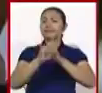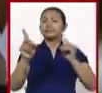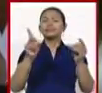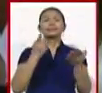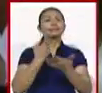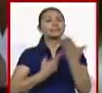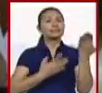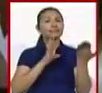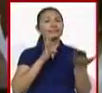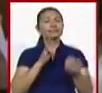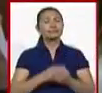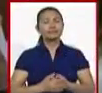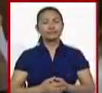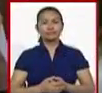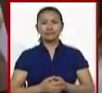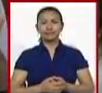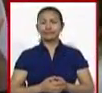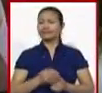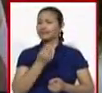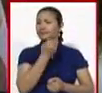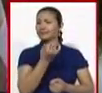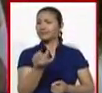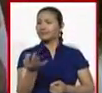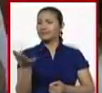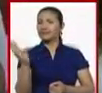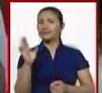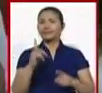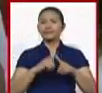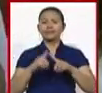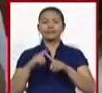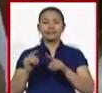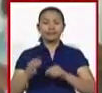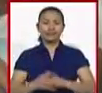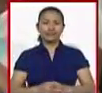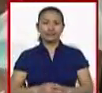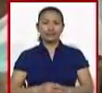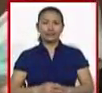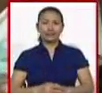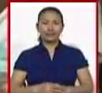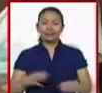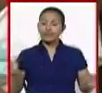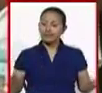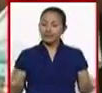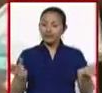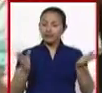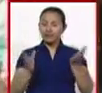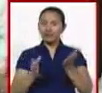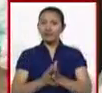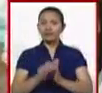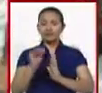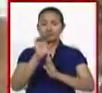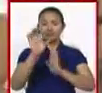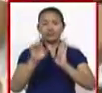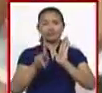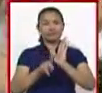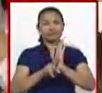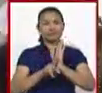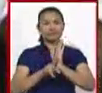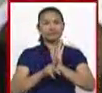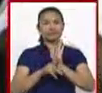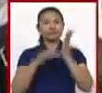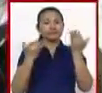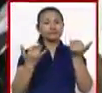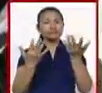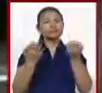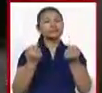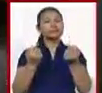hablando? Si los que de una u otra forma fueron los que impulsaron esta constitución,